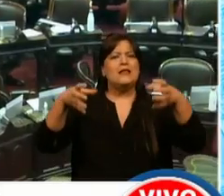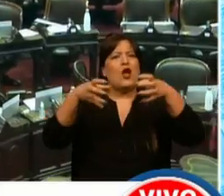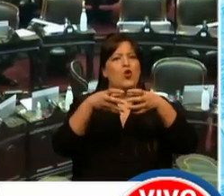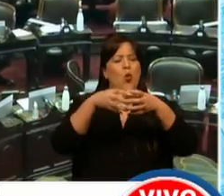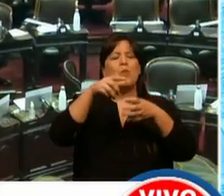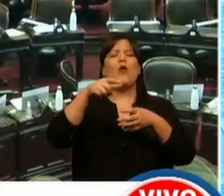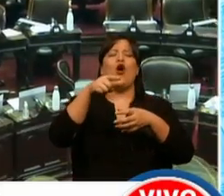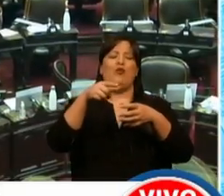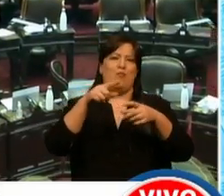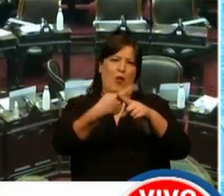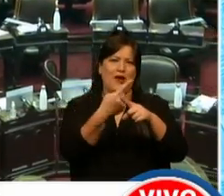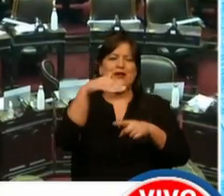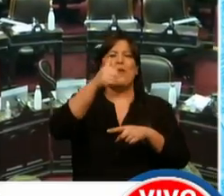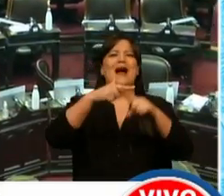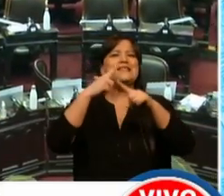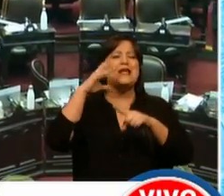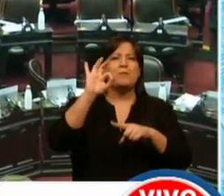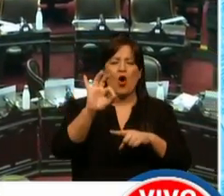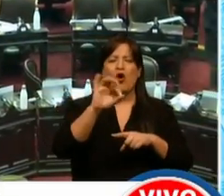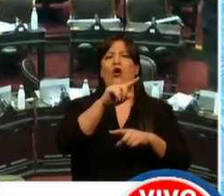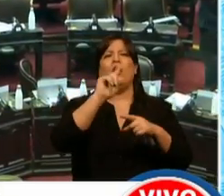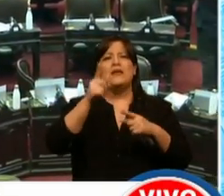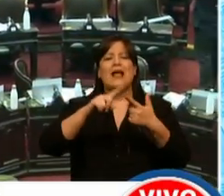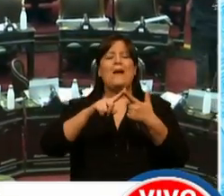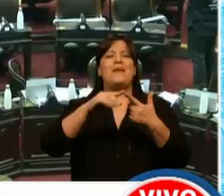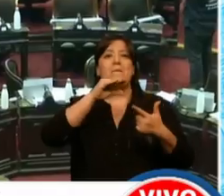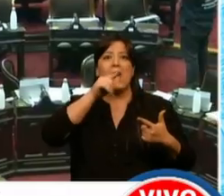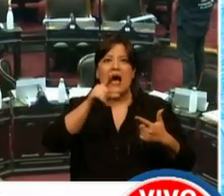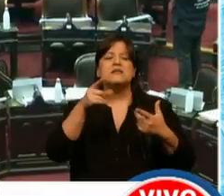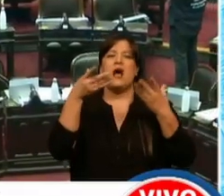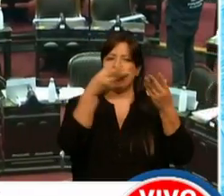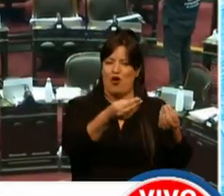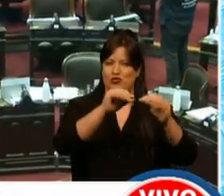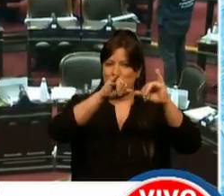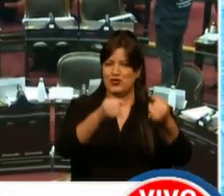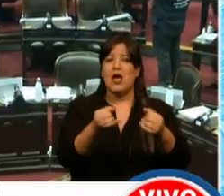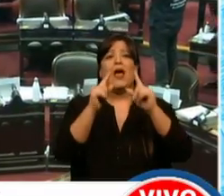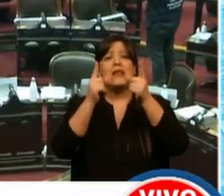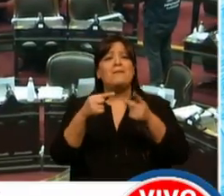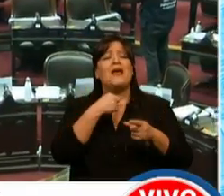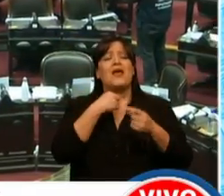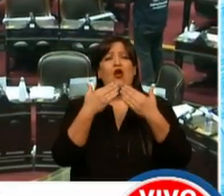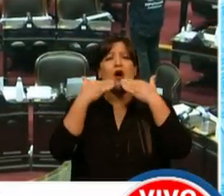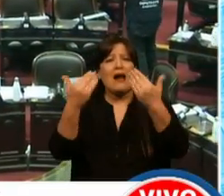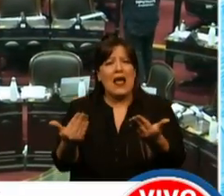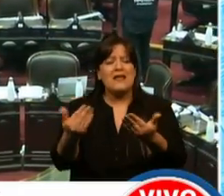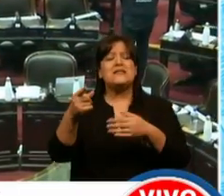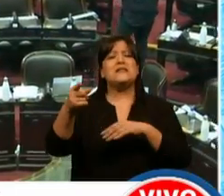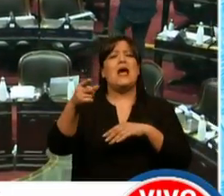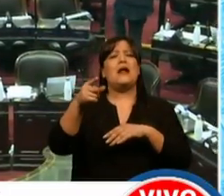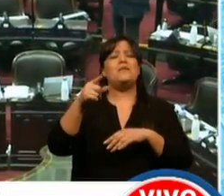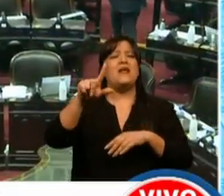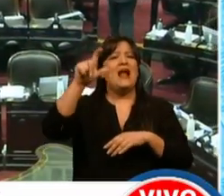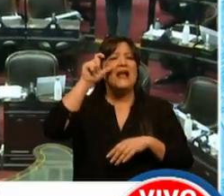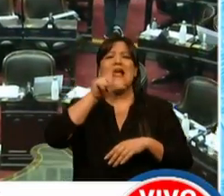máximo kirchner y el presidente de la cámara a sergio massa como así también quiero agradecer algo por germán